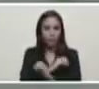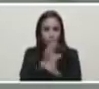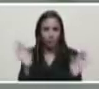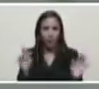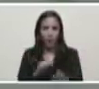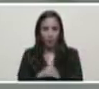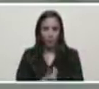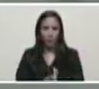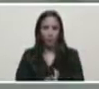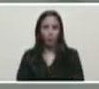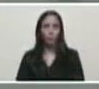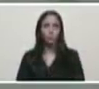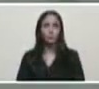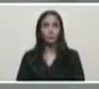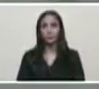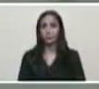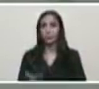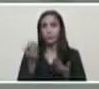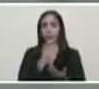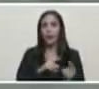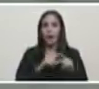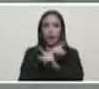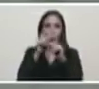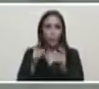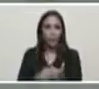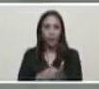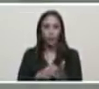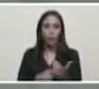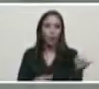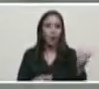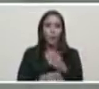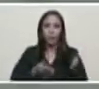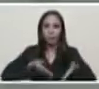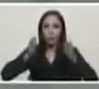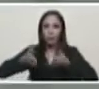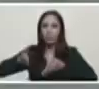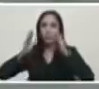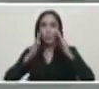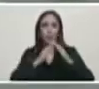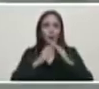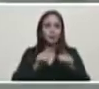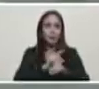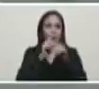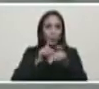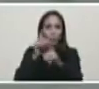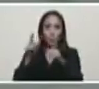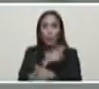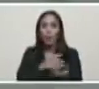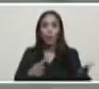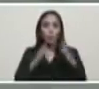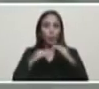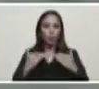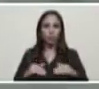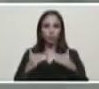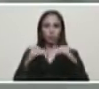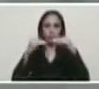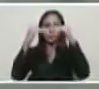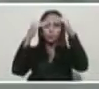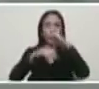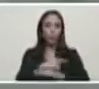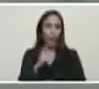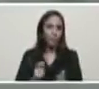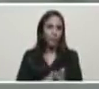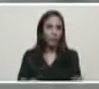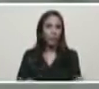urbanismo tener todos los carnetizados por urbanismo por edificio por vivienda por apartamento y